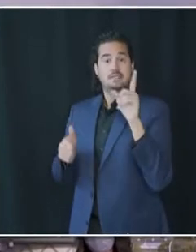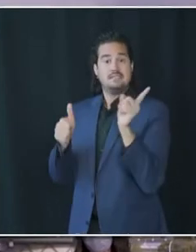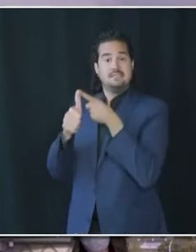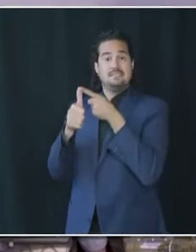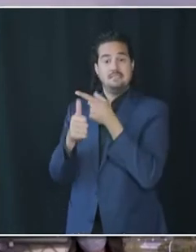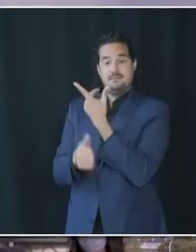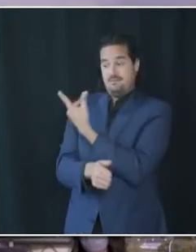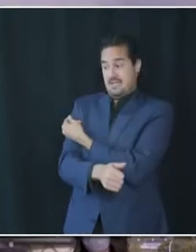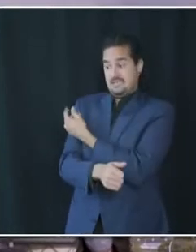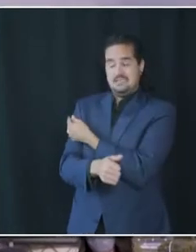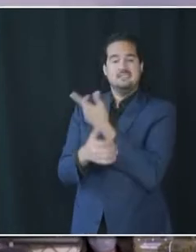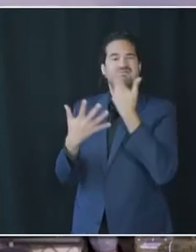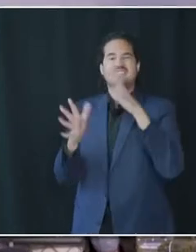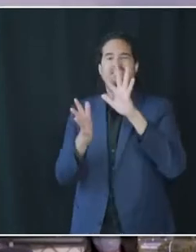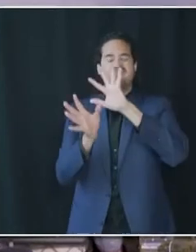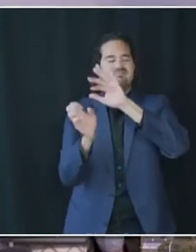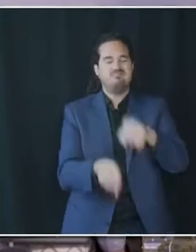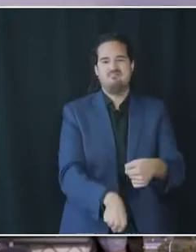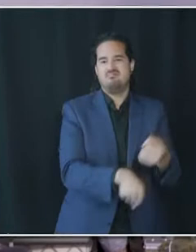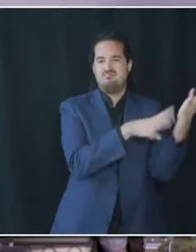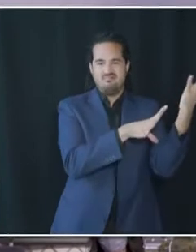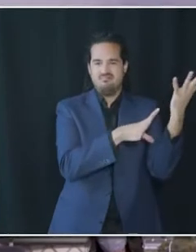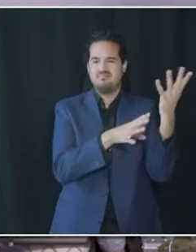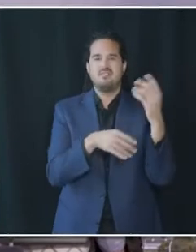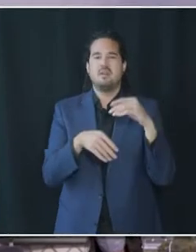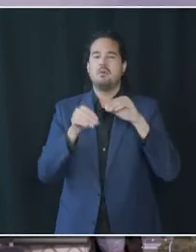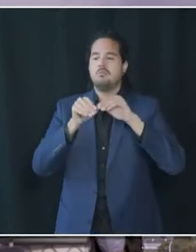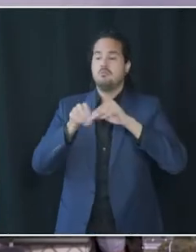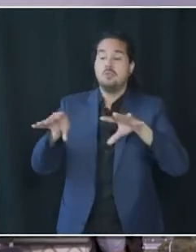traeremos la respuesta del gobernador